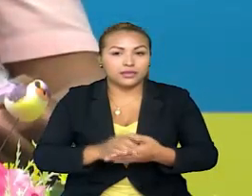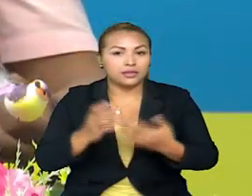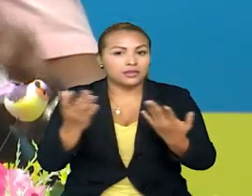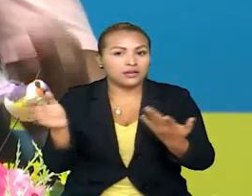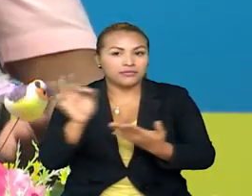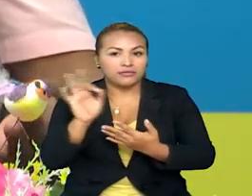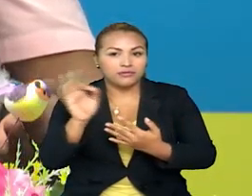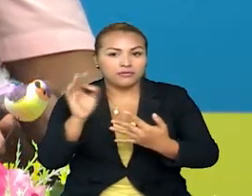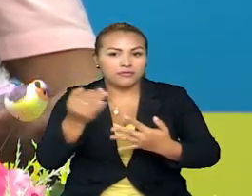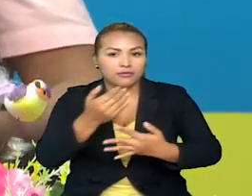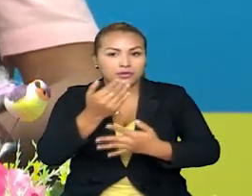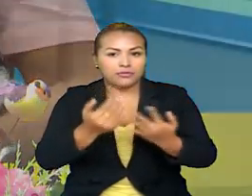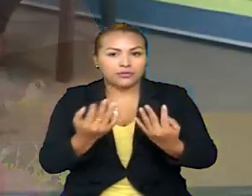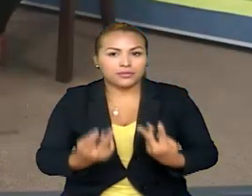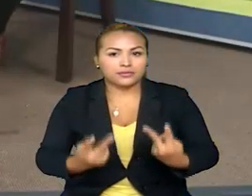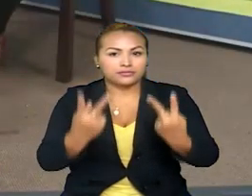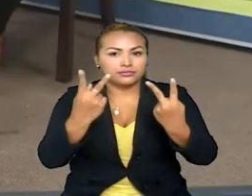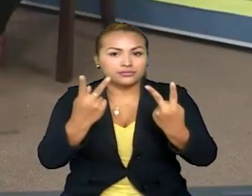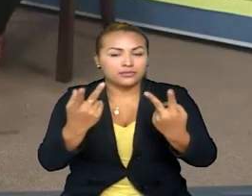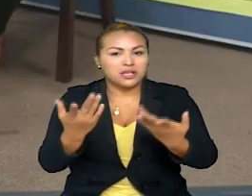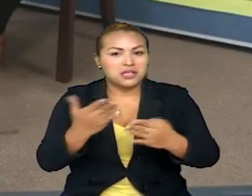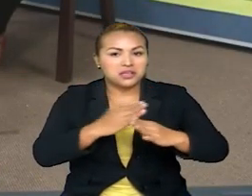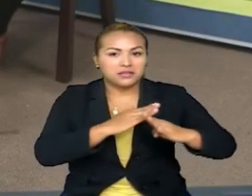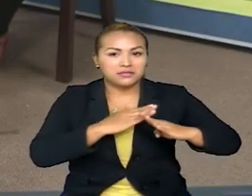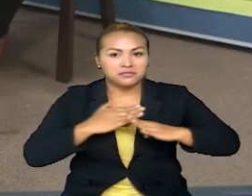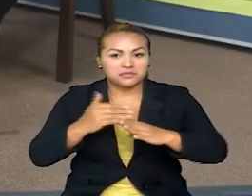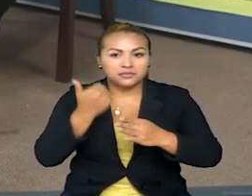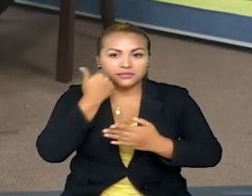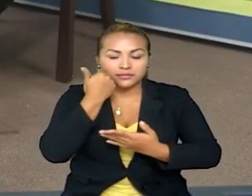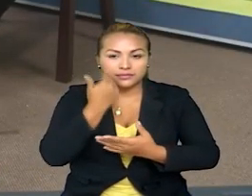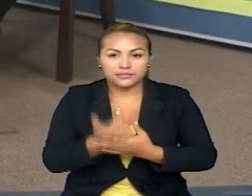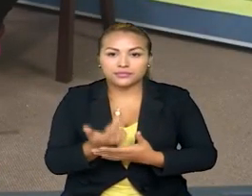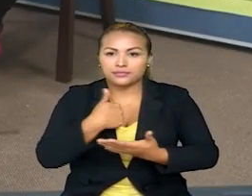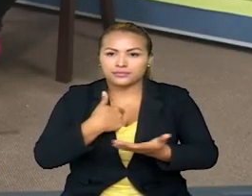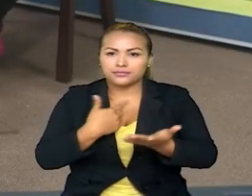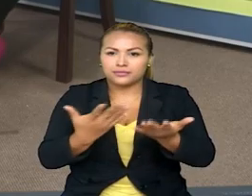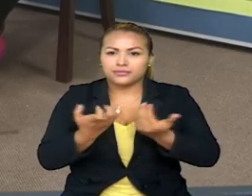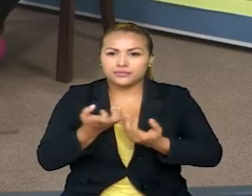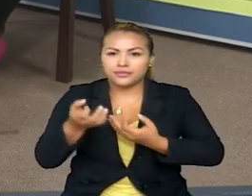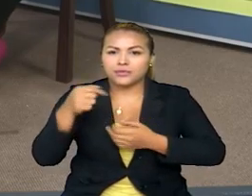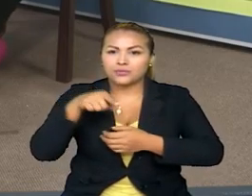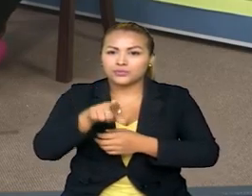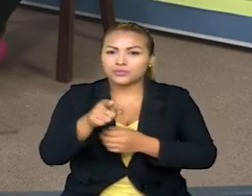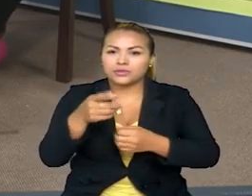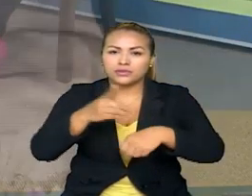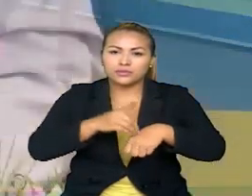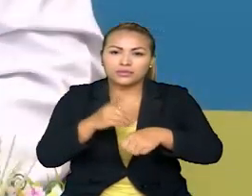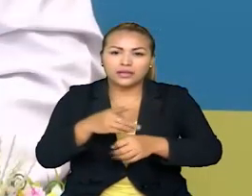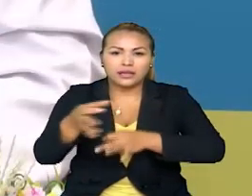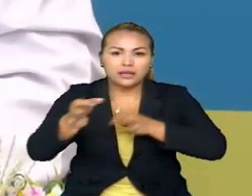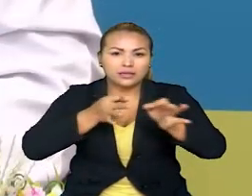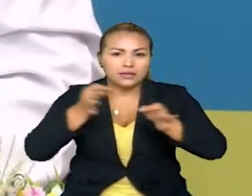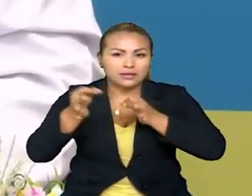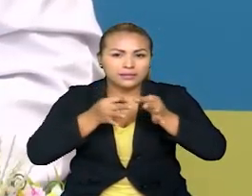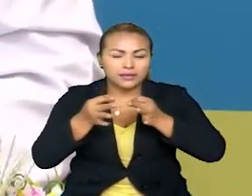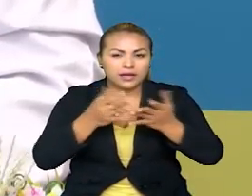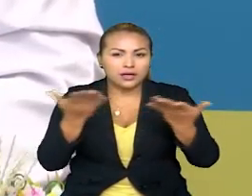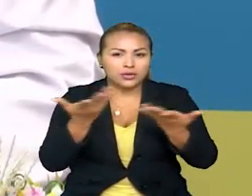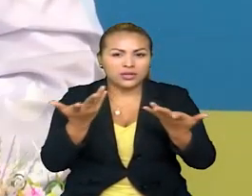las enfermedades pero prefiero primero doctora que me explique en qué consiste en los estilos de vida